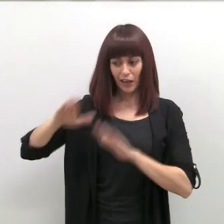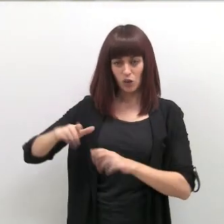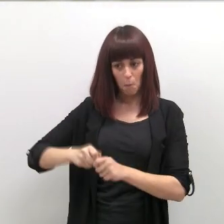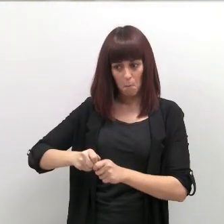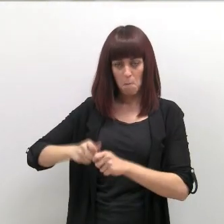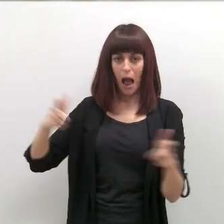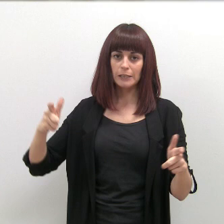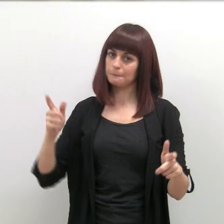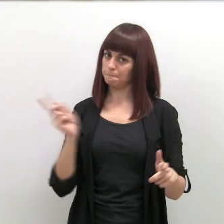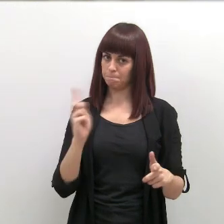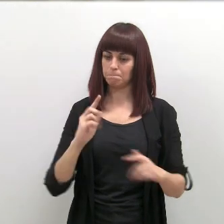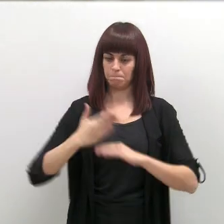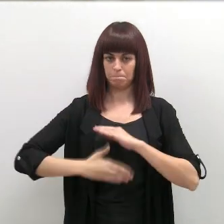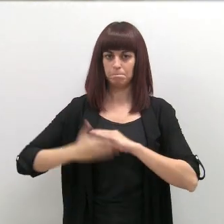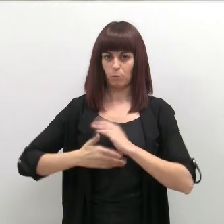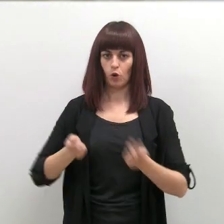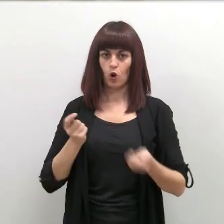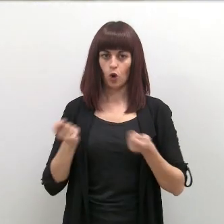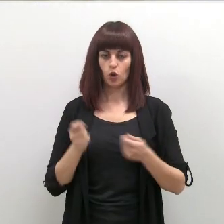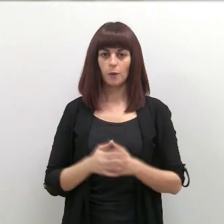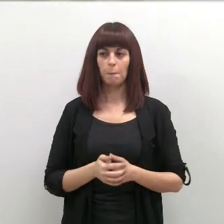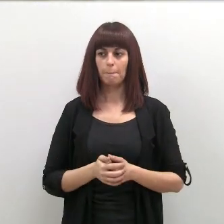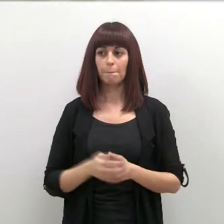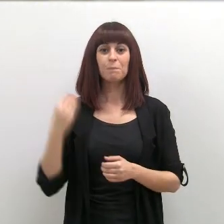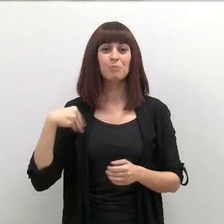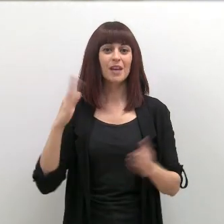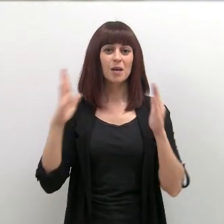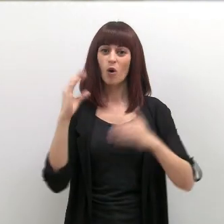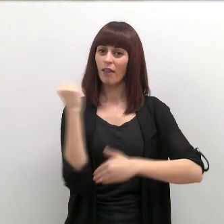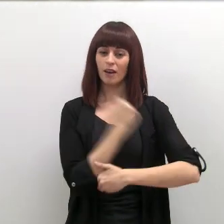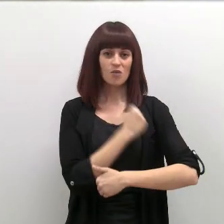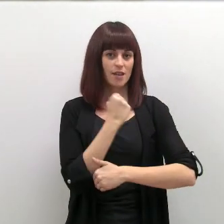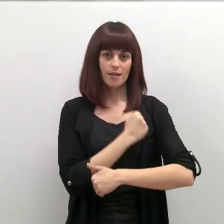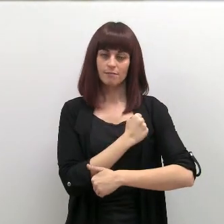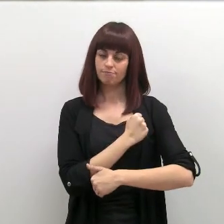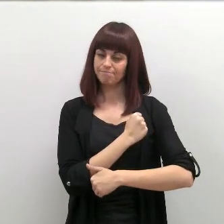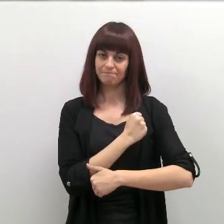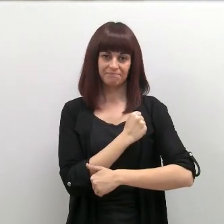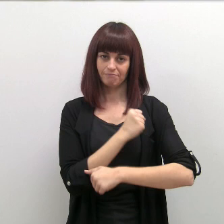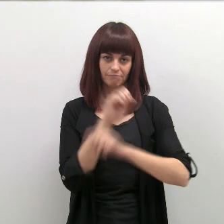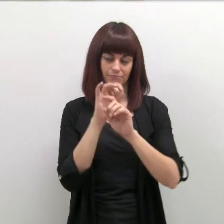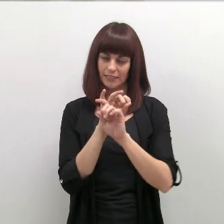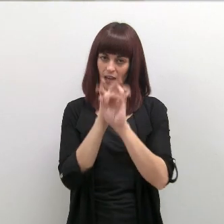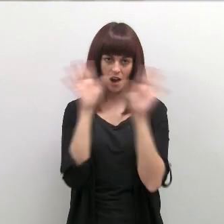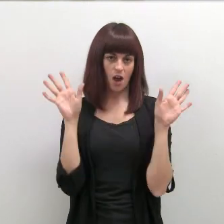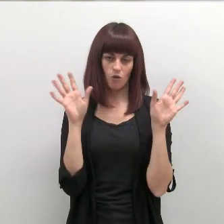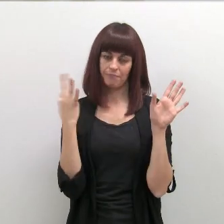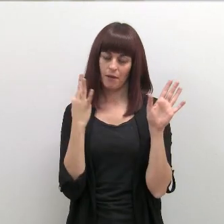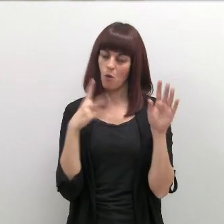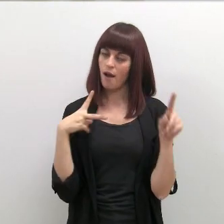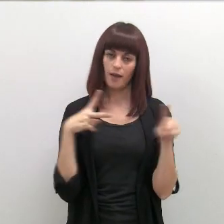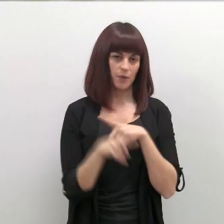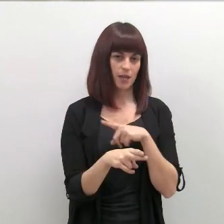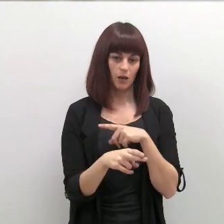más allá de lo que estamos ahora mismo. Desde luego, lo que hemos hecho en Navidades está claro que eso hay que evitarlo